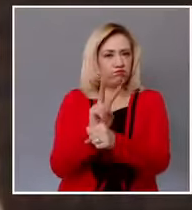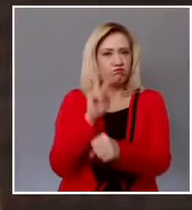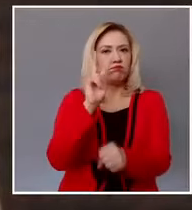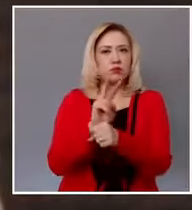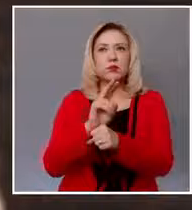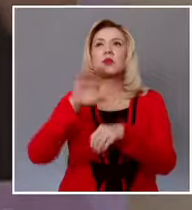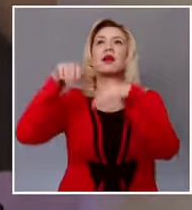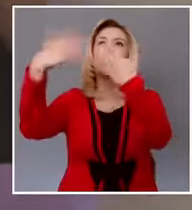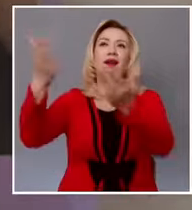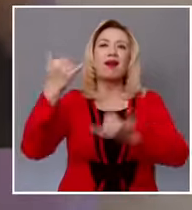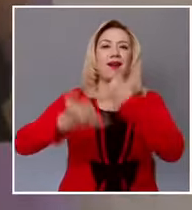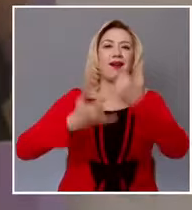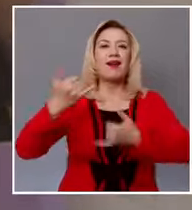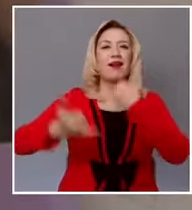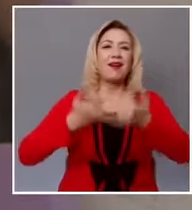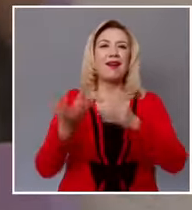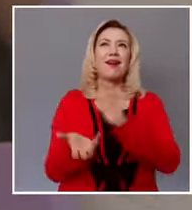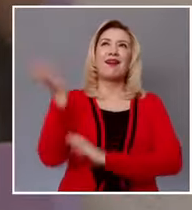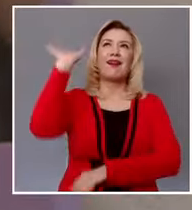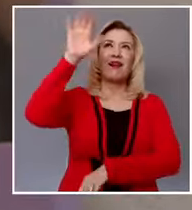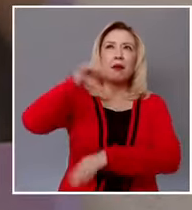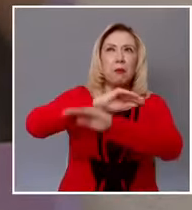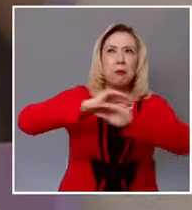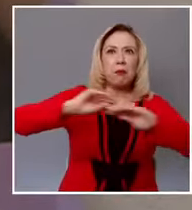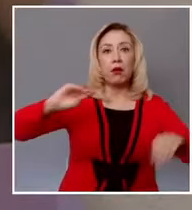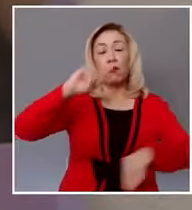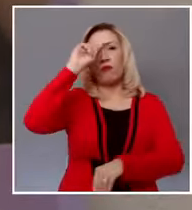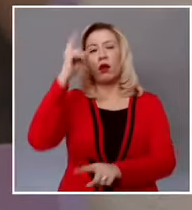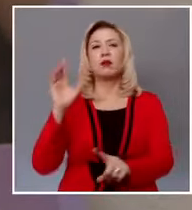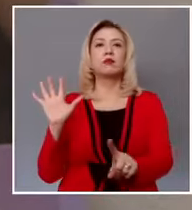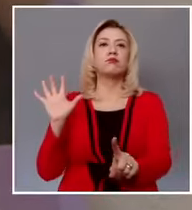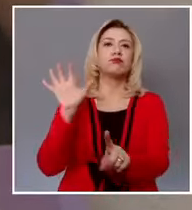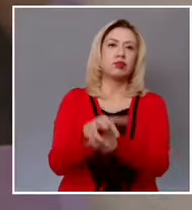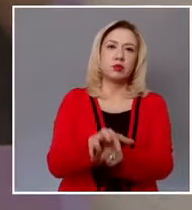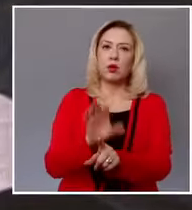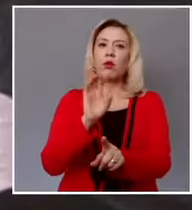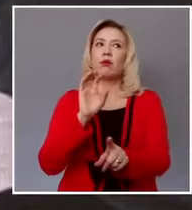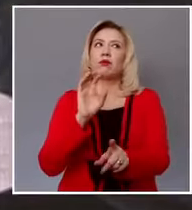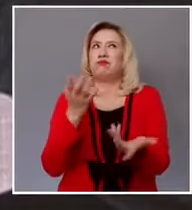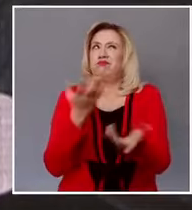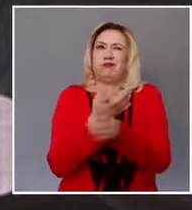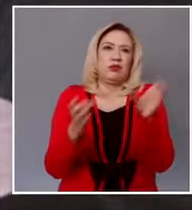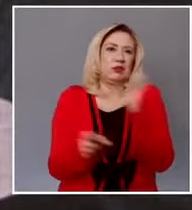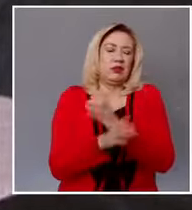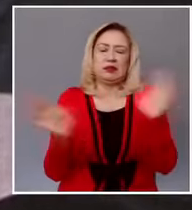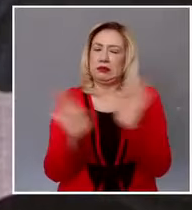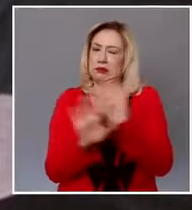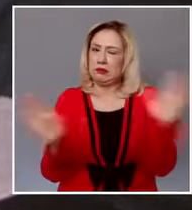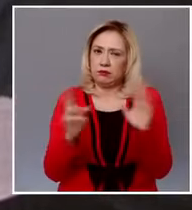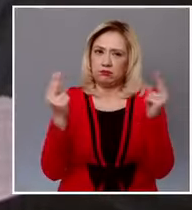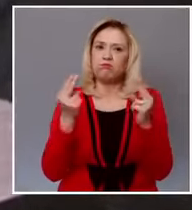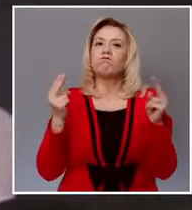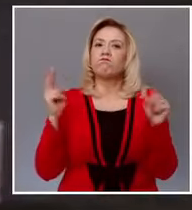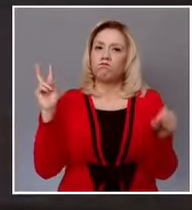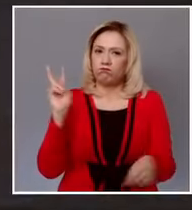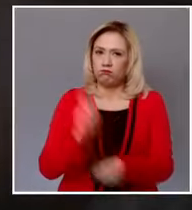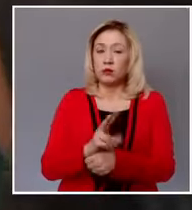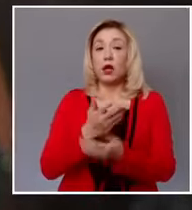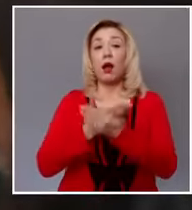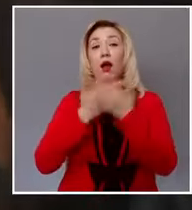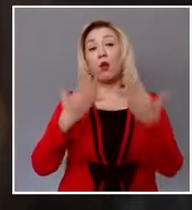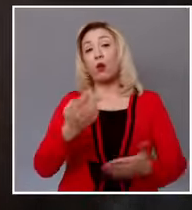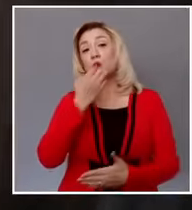evitar cualquier tipo de agresión. Además, la sentencia obliga a las autoridades del plantel y educativas del Estado